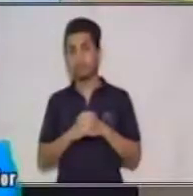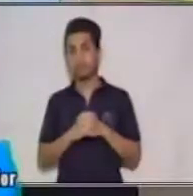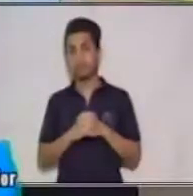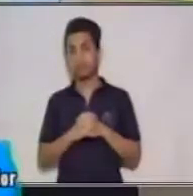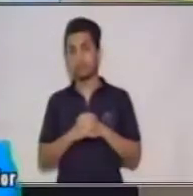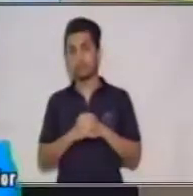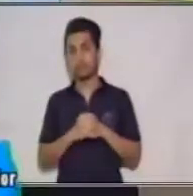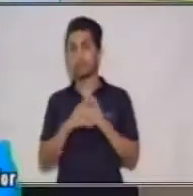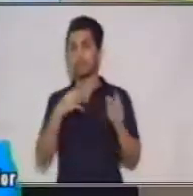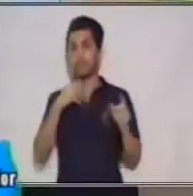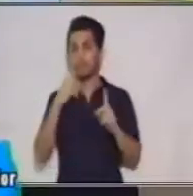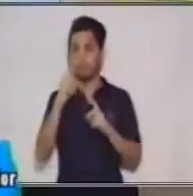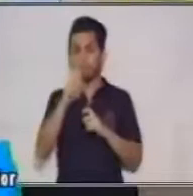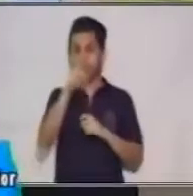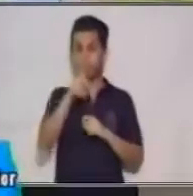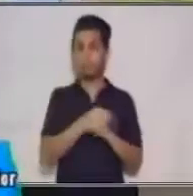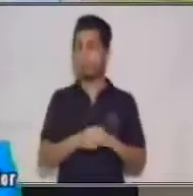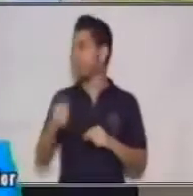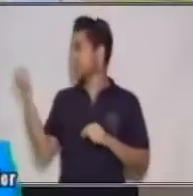Te pregunto,